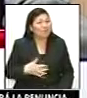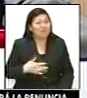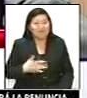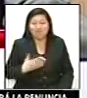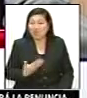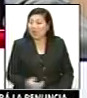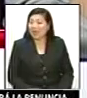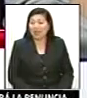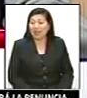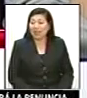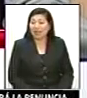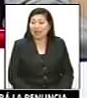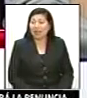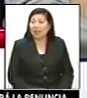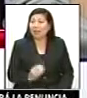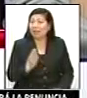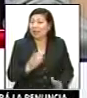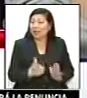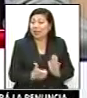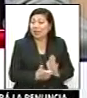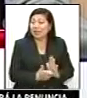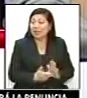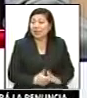podido dictar esa ley.